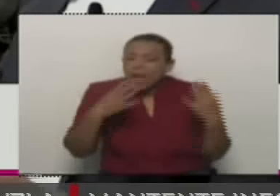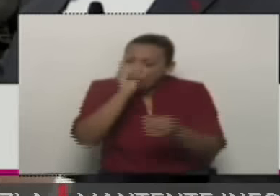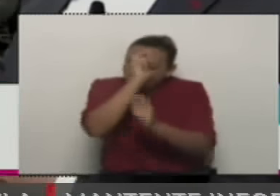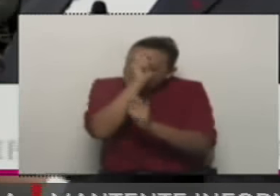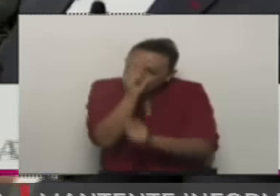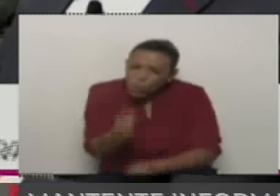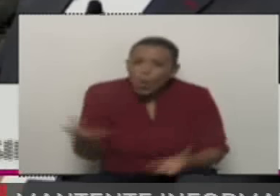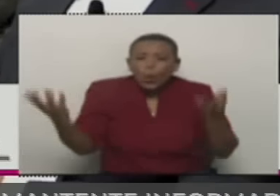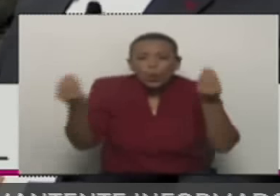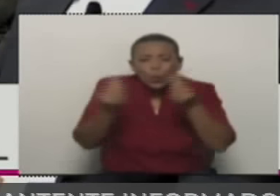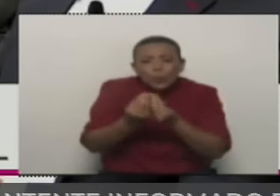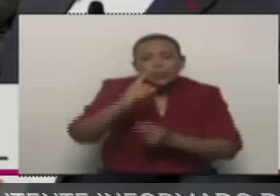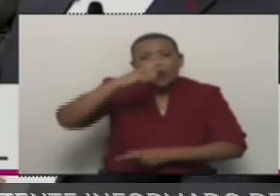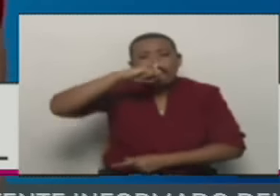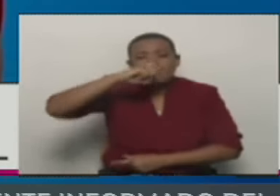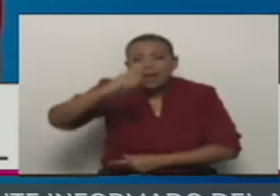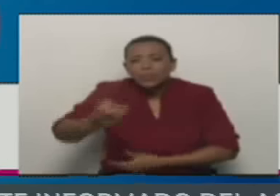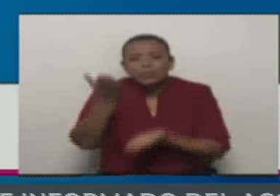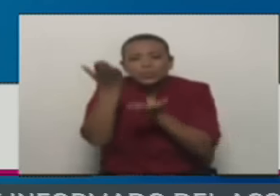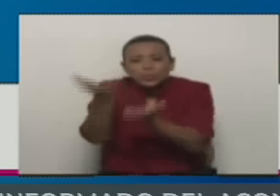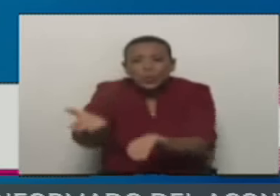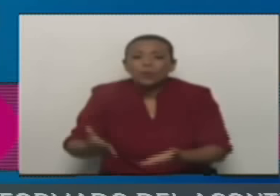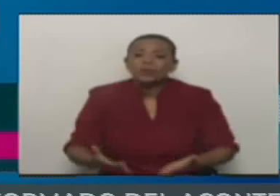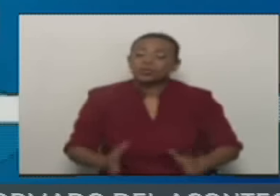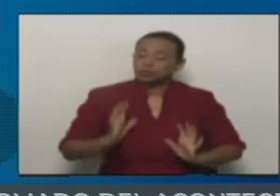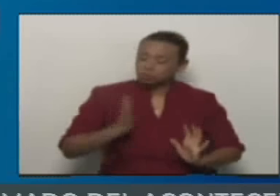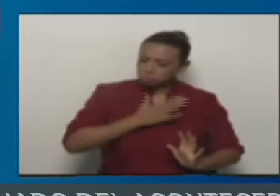estar aquí con ustedes y, sobre todo,